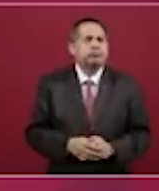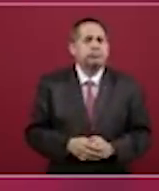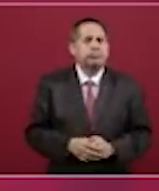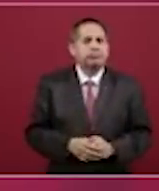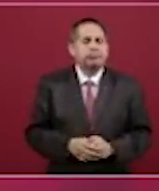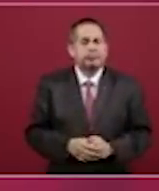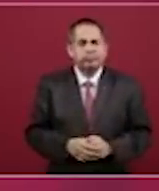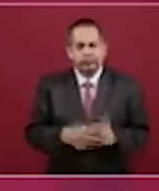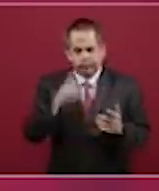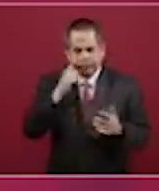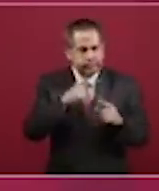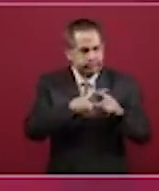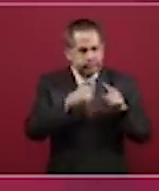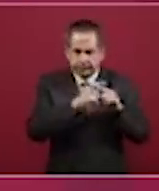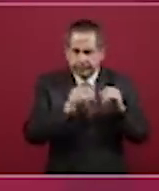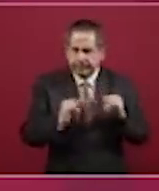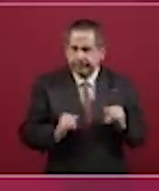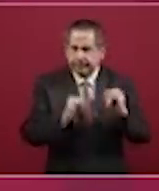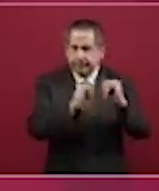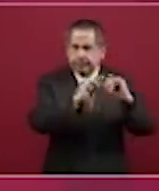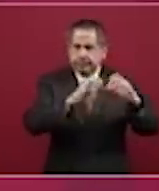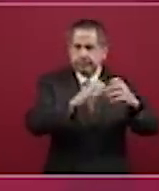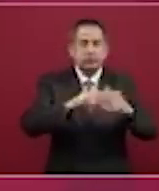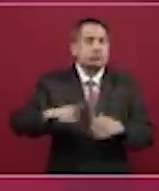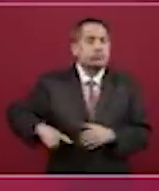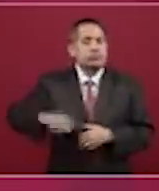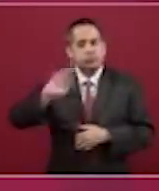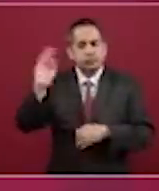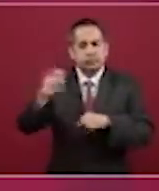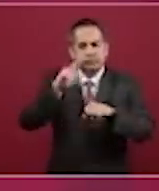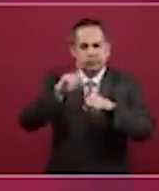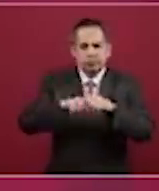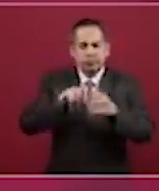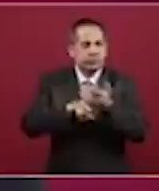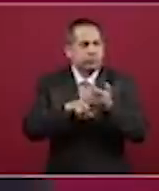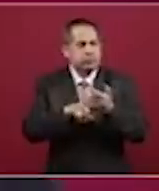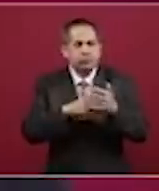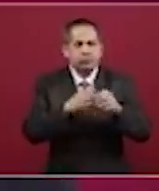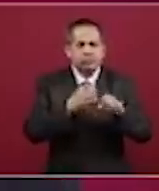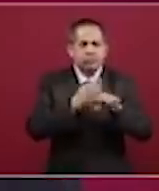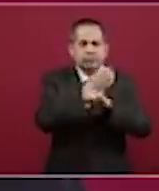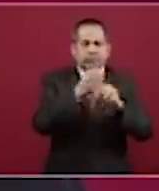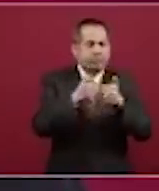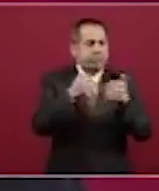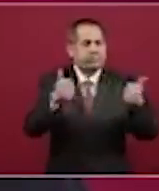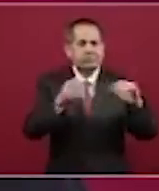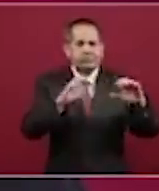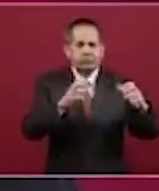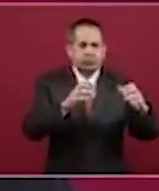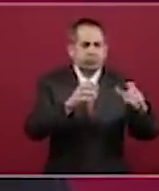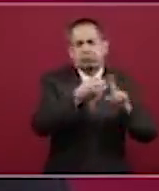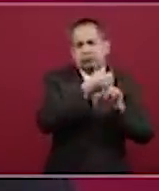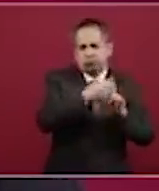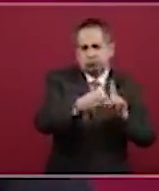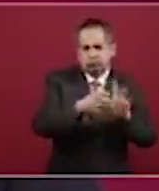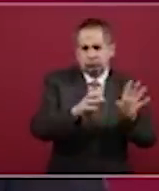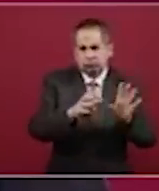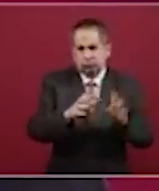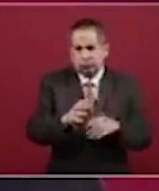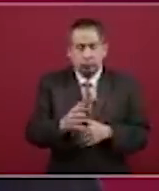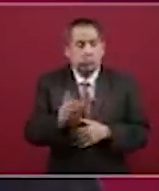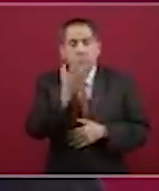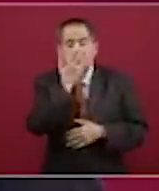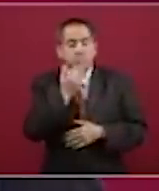a las dependencias del gobierno federal en los estados, una forma de organizar. Como ya no